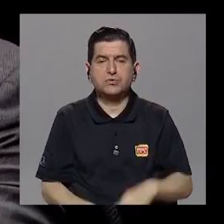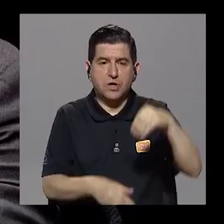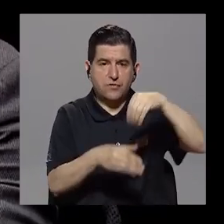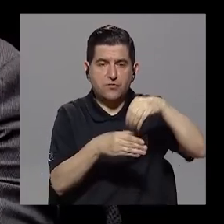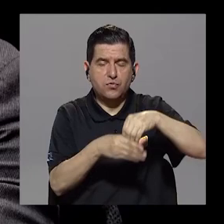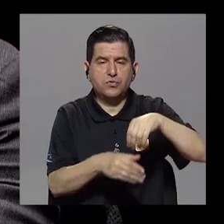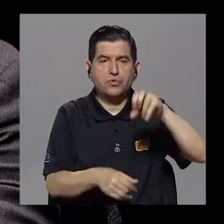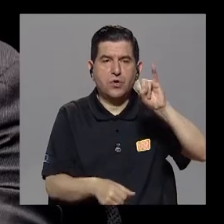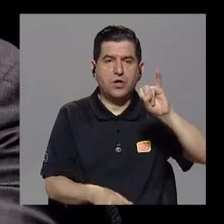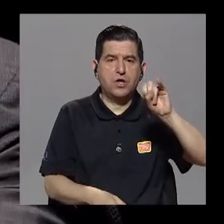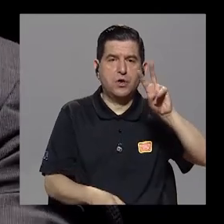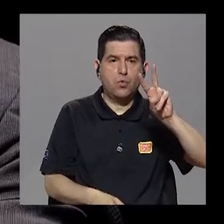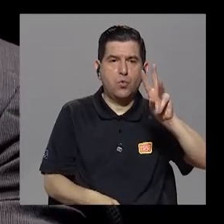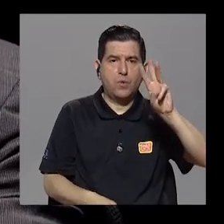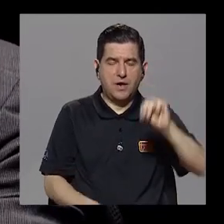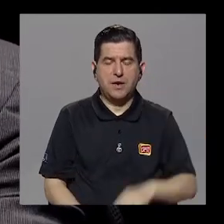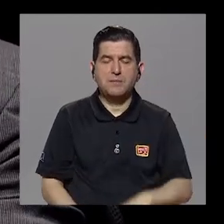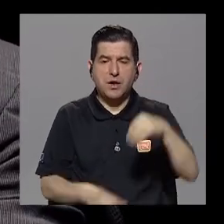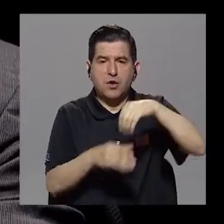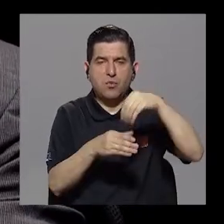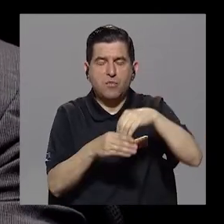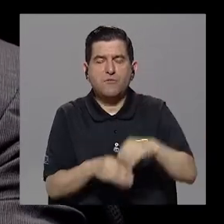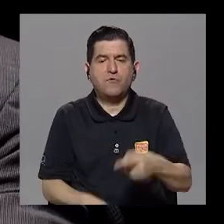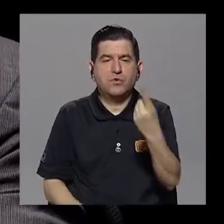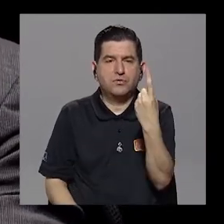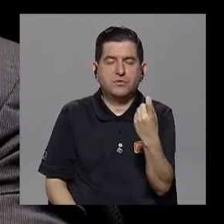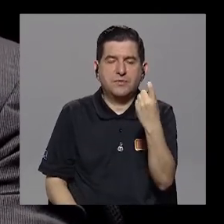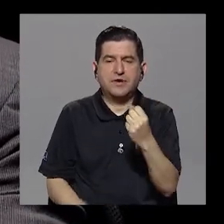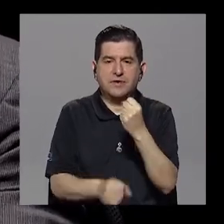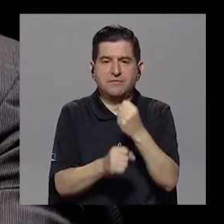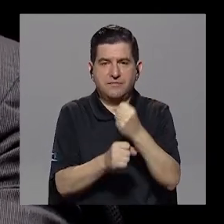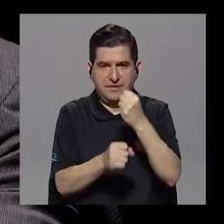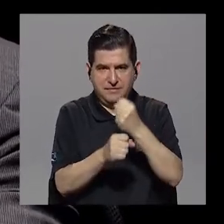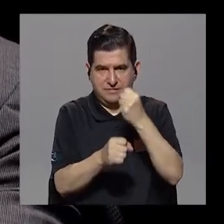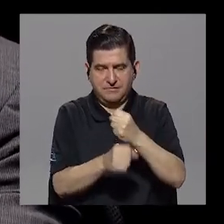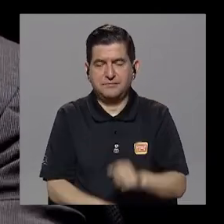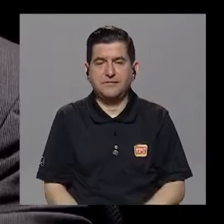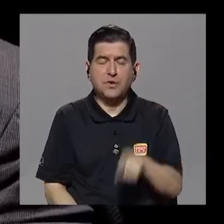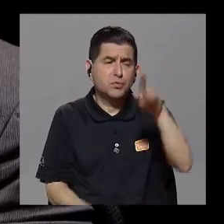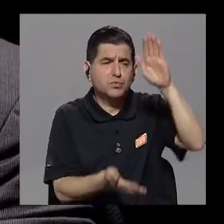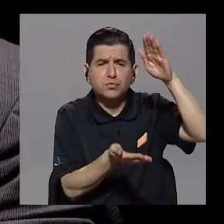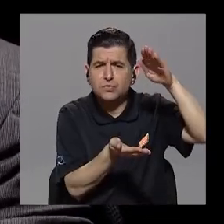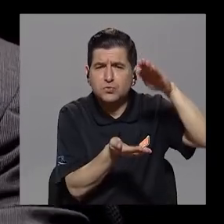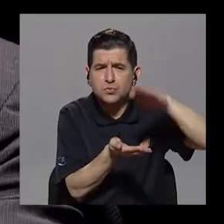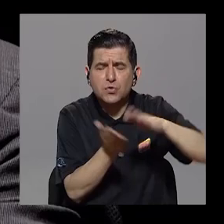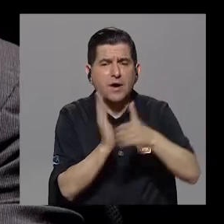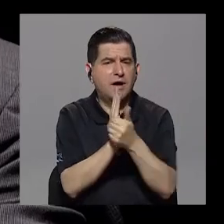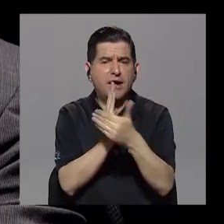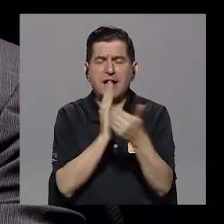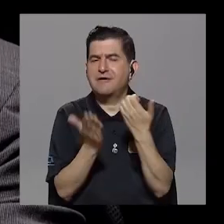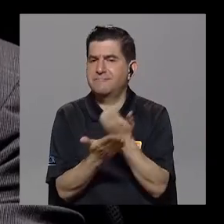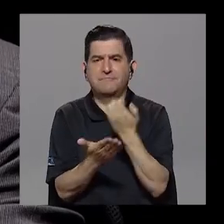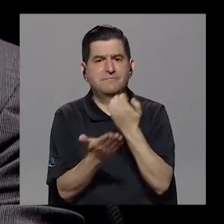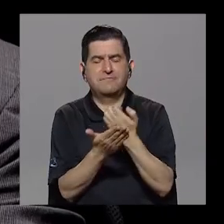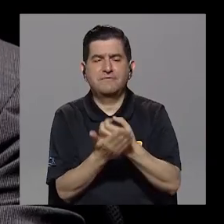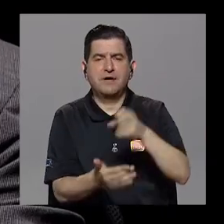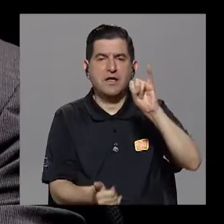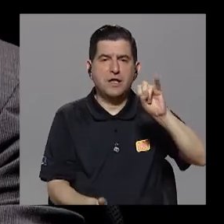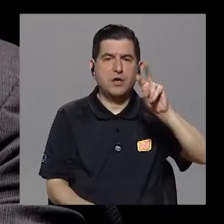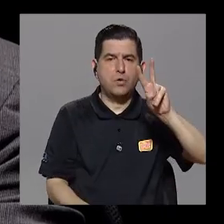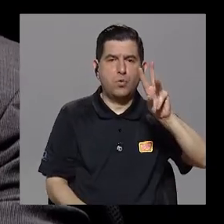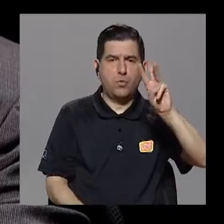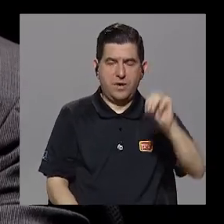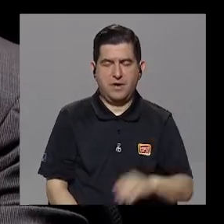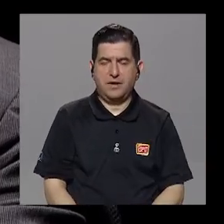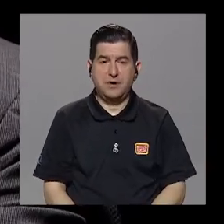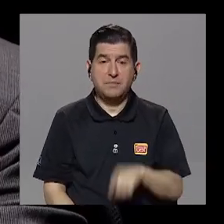el fondo del IVM esencialmente como un fondo de desempleo. Entonces, claro, redujiste un montón la capacidad económica del